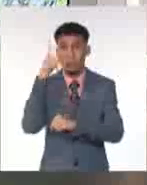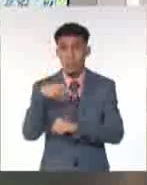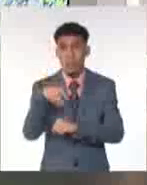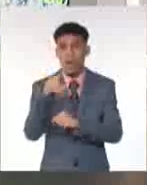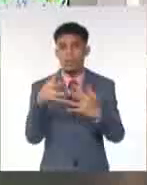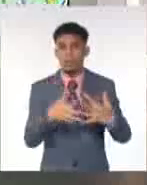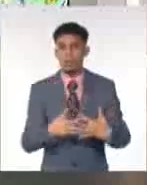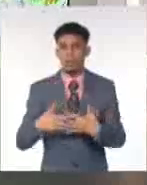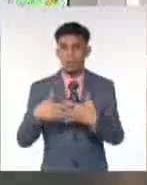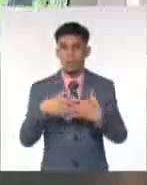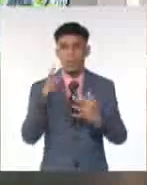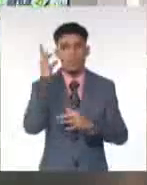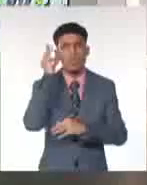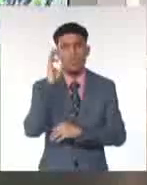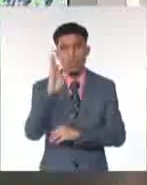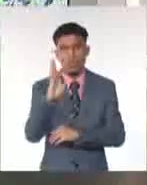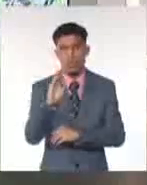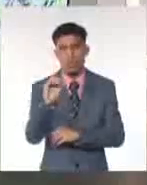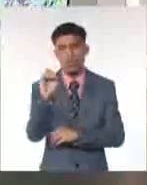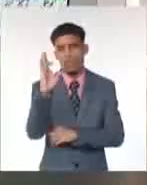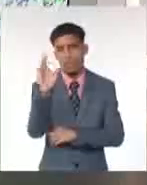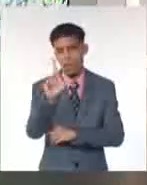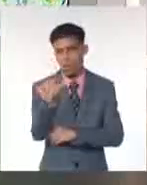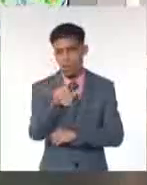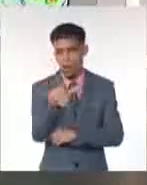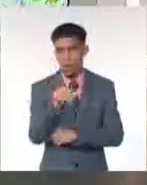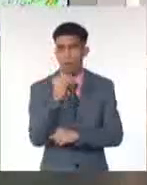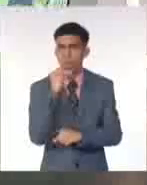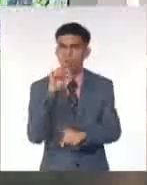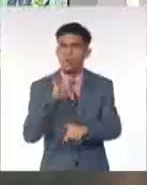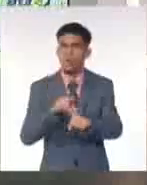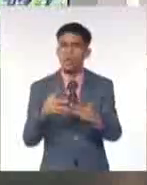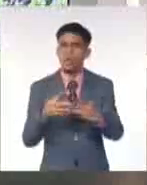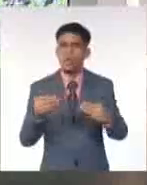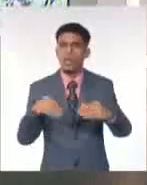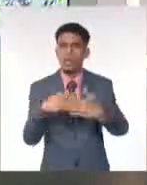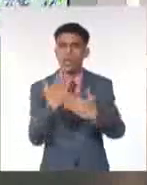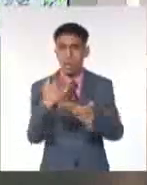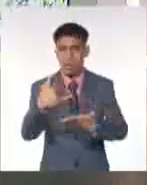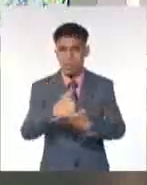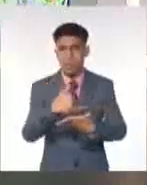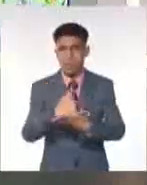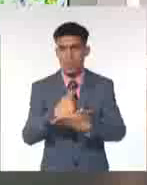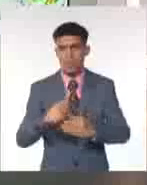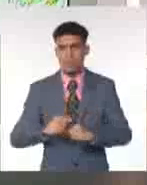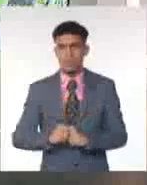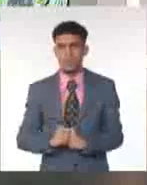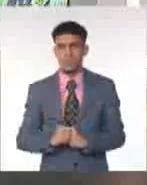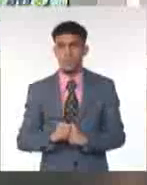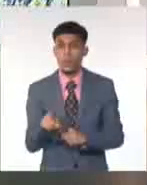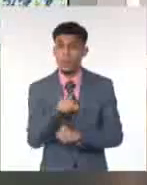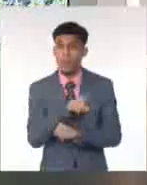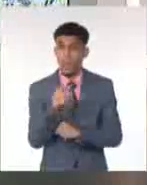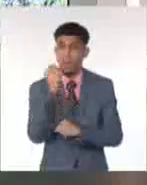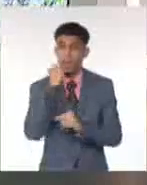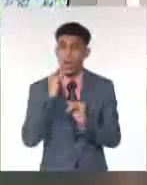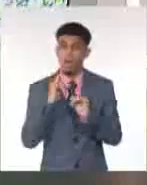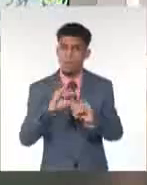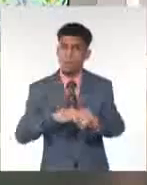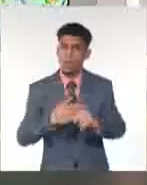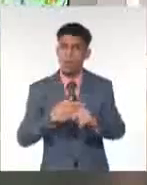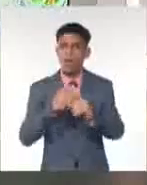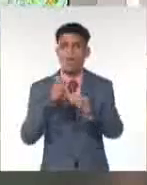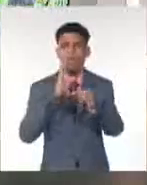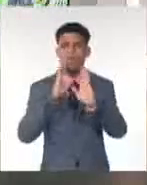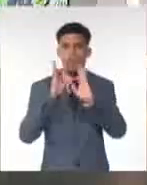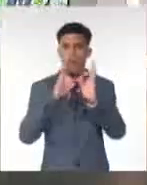con destino a la península de la Florida, donde debe pues tocar tierra ya el próximo miércoles. Por eso, pues manténgase informado a través de los distintos